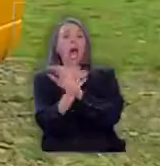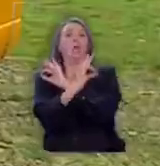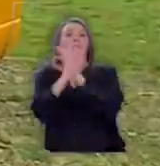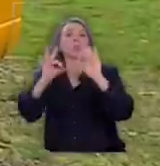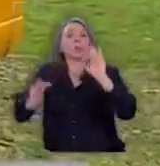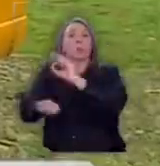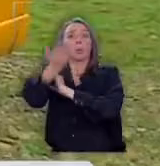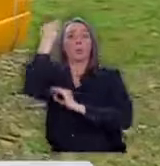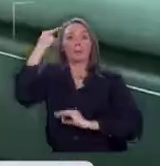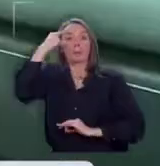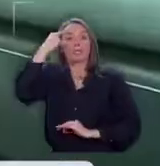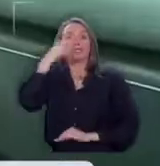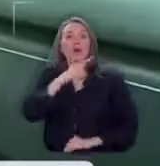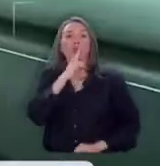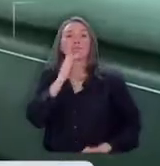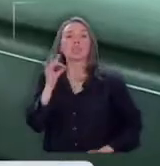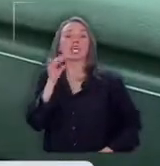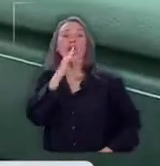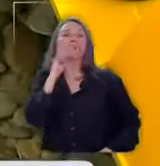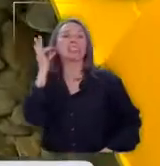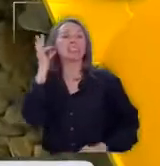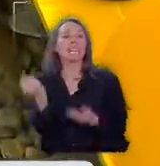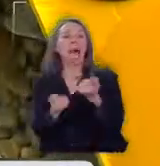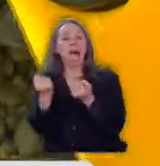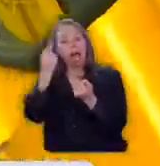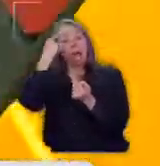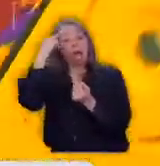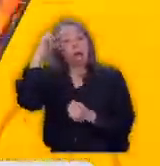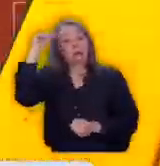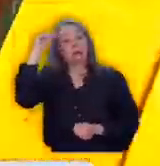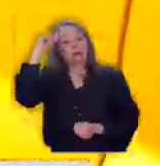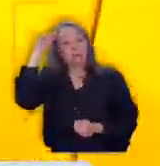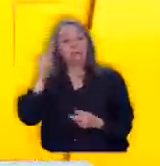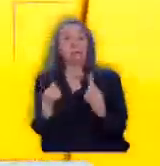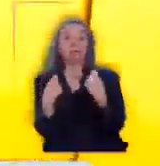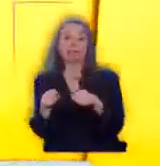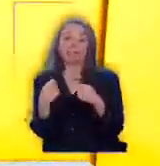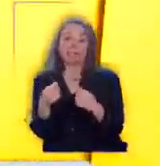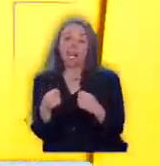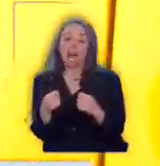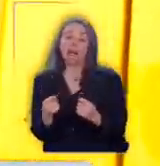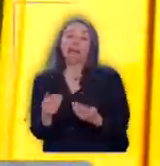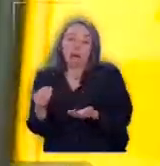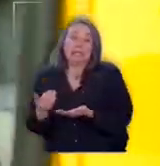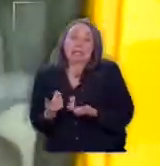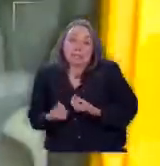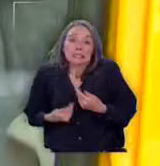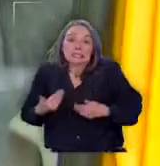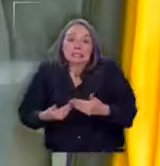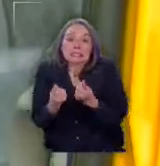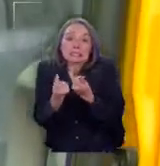pensaron estos tíos y tías que hoy con creatividad están intentando salir